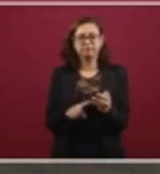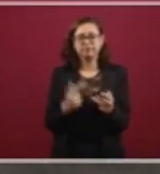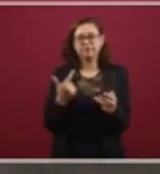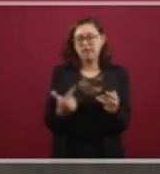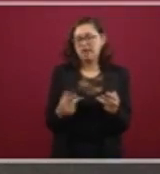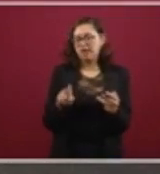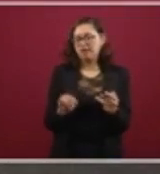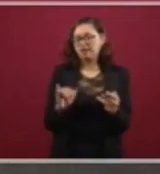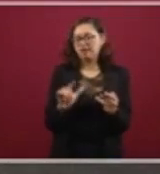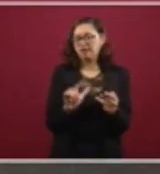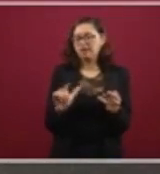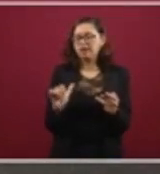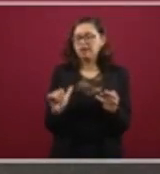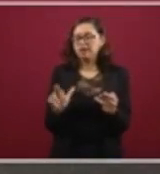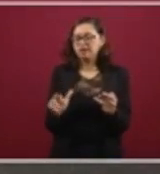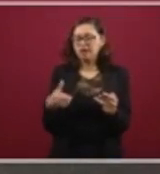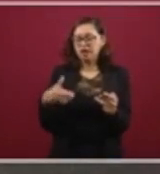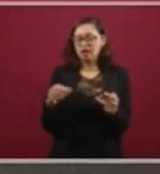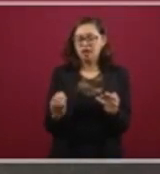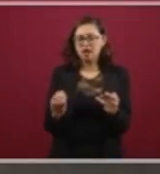Guillermo,